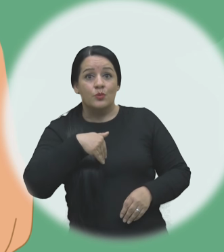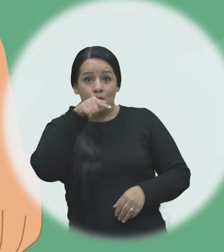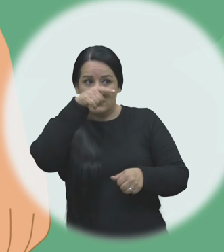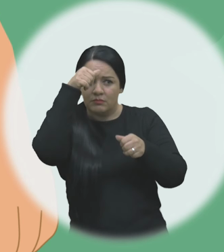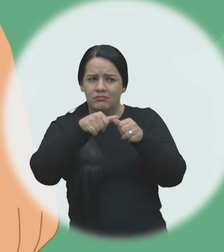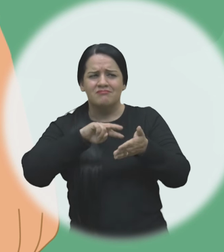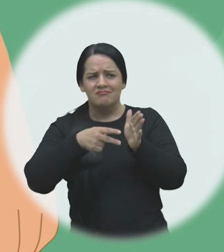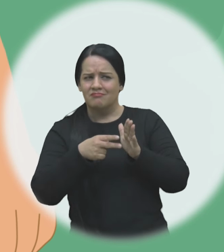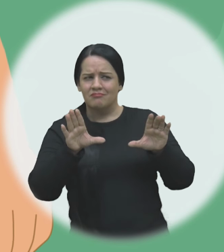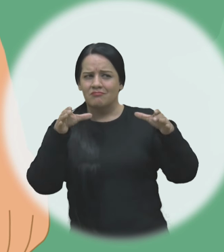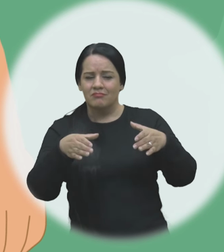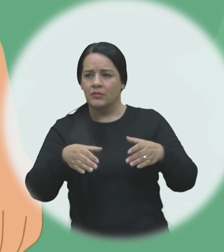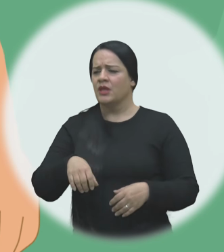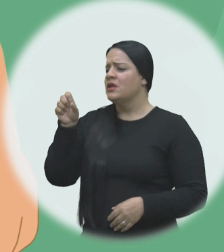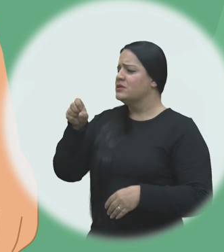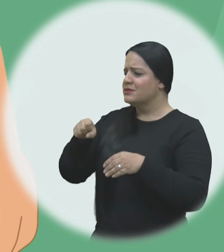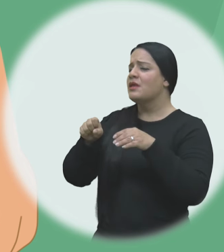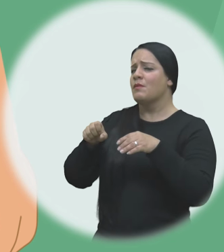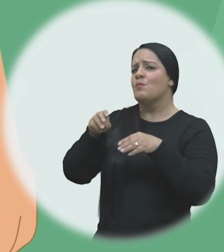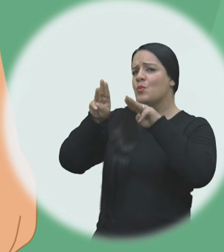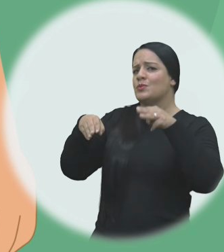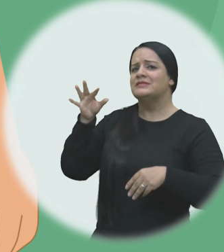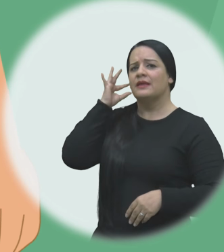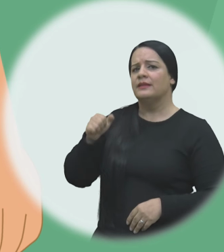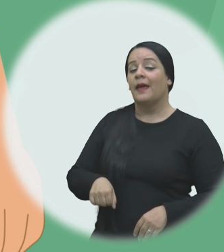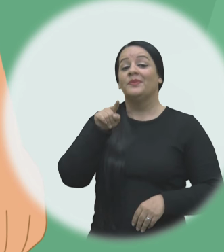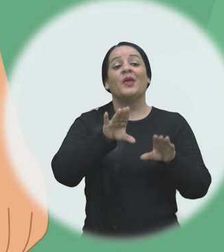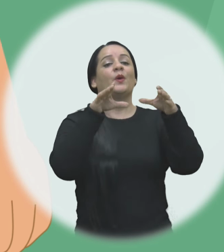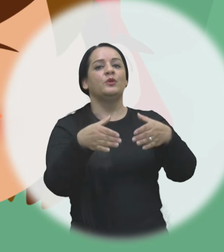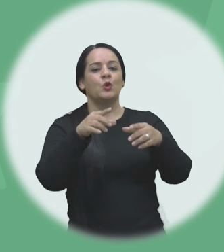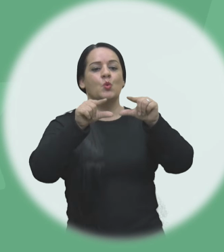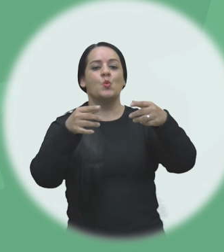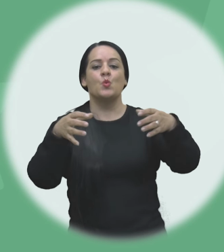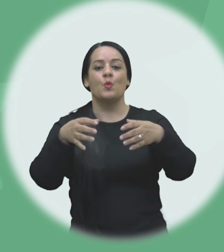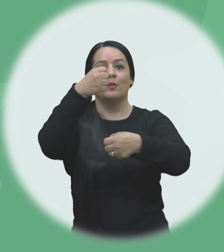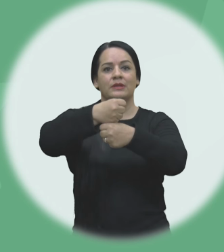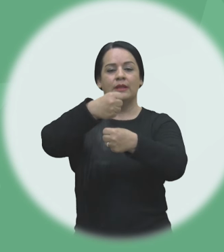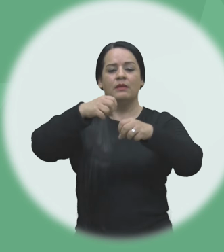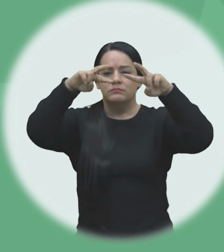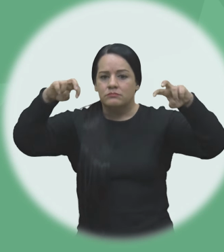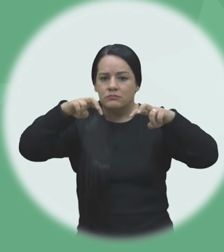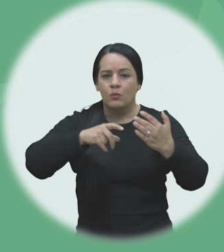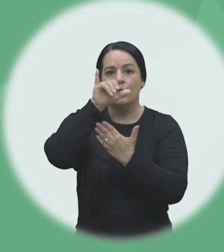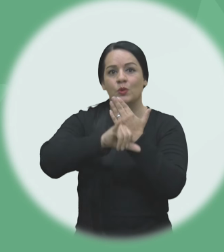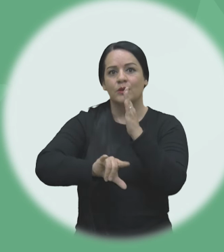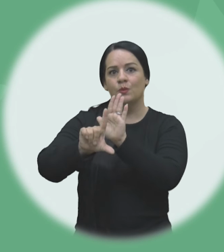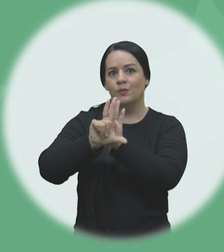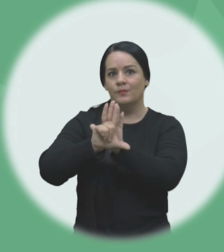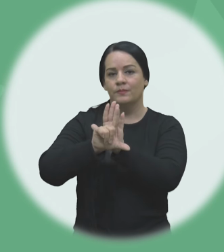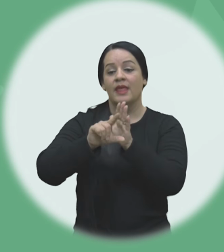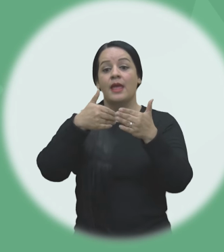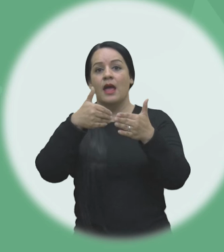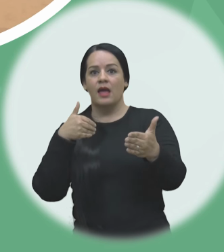Museíto, ¿te acordás qué son las comisiones? ¡Sí, Museíta! Las comisiones son grupos de trabajo en los que se analizan los